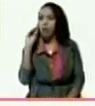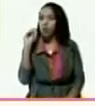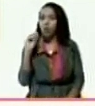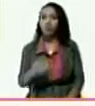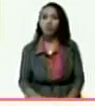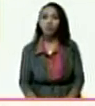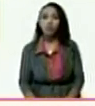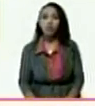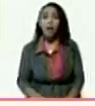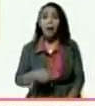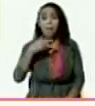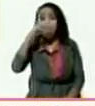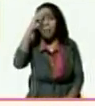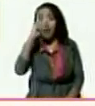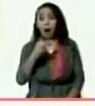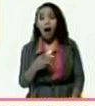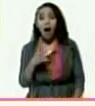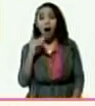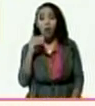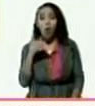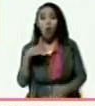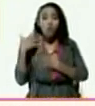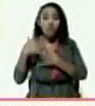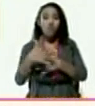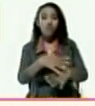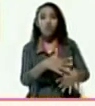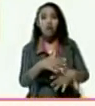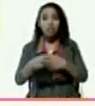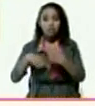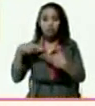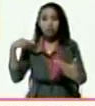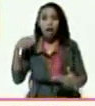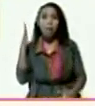El papá del niño es un militante revolucionario, su mamá igual.